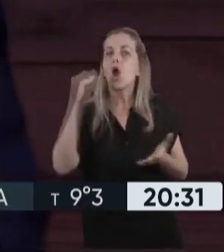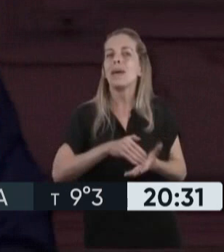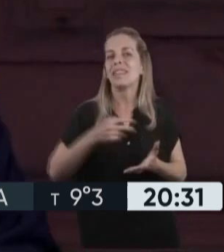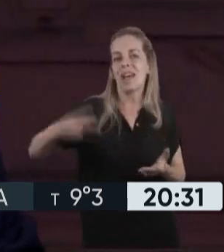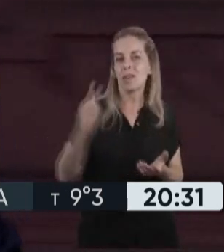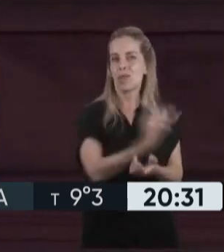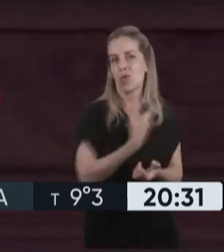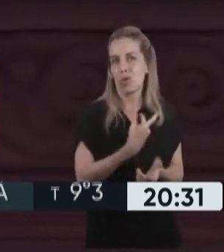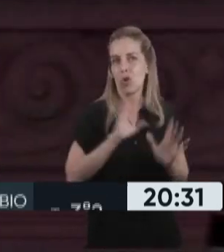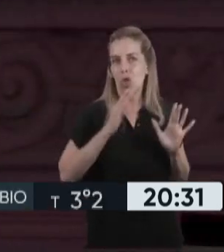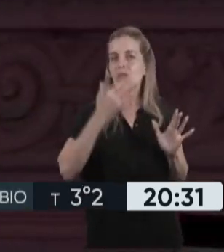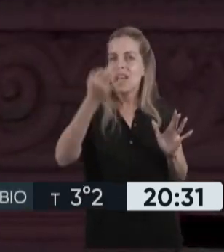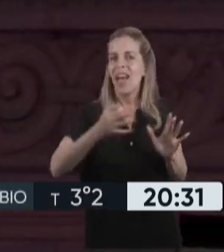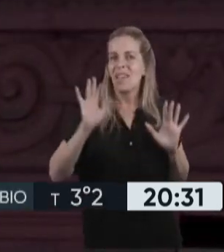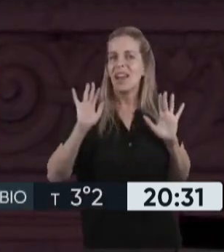Es cierto,